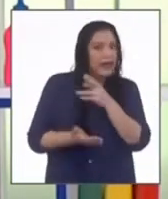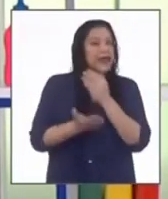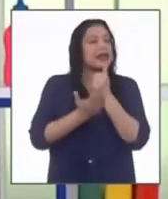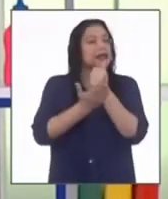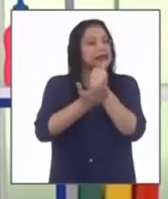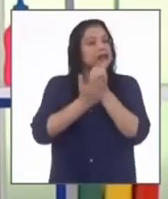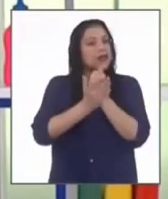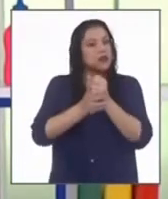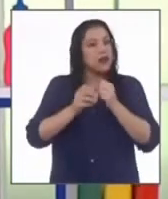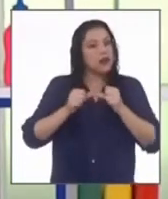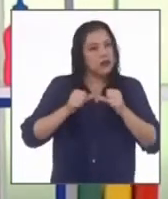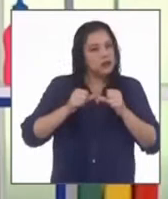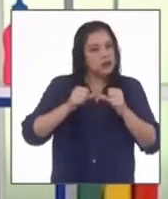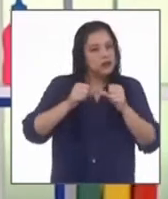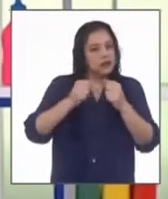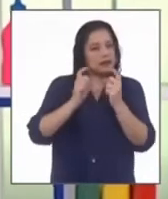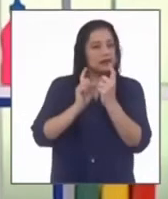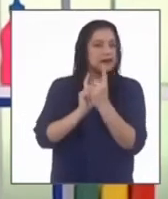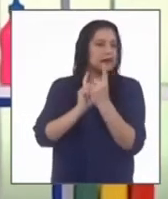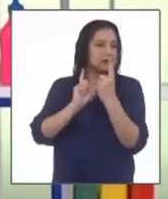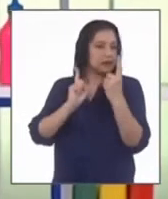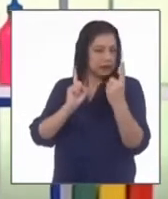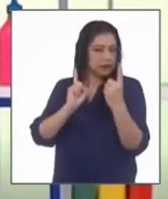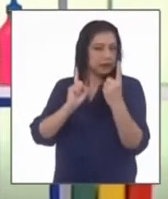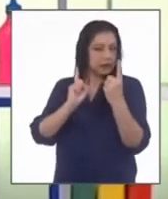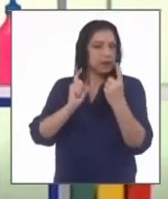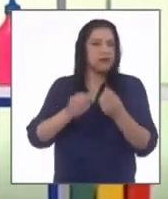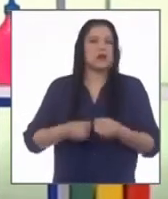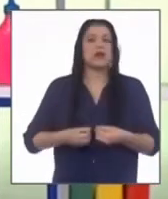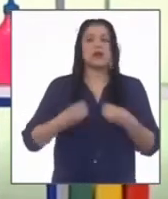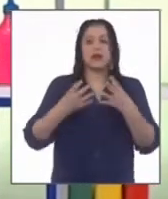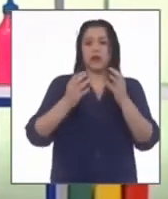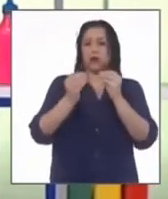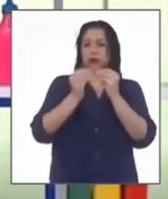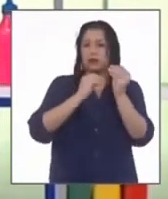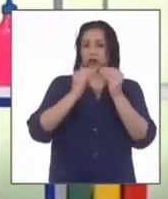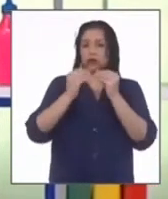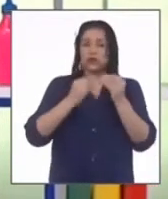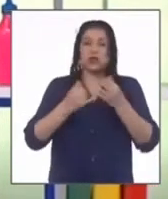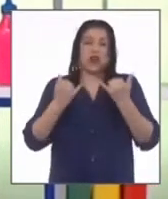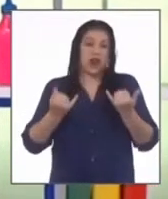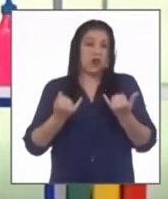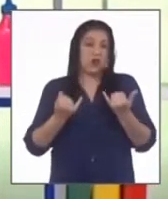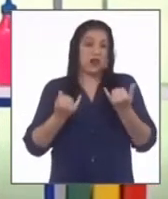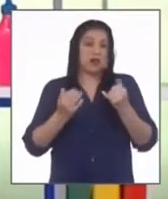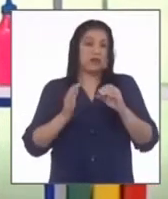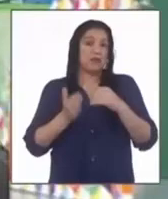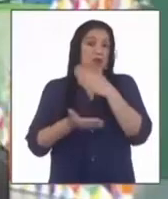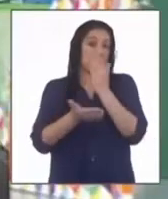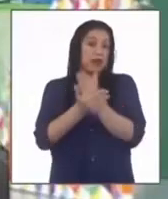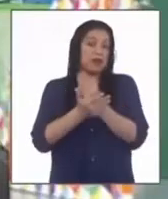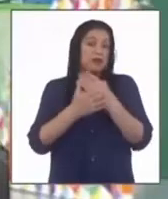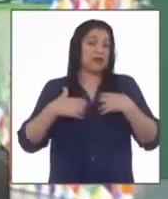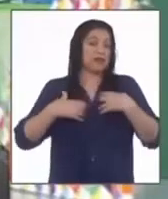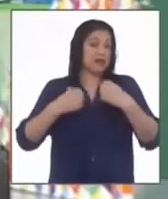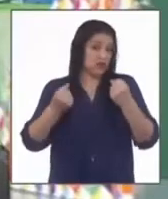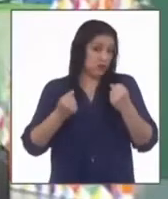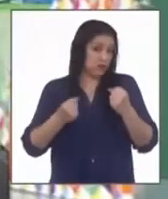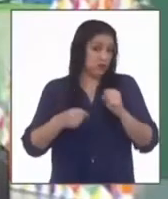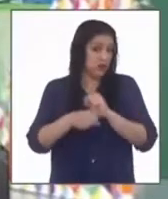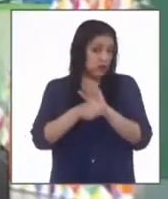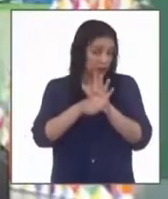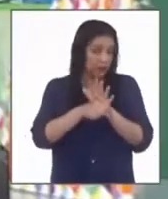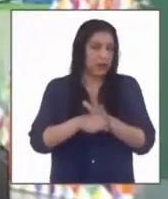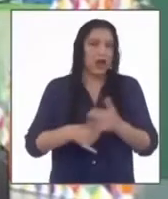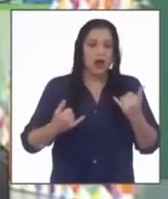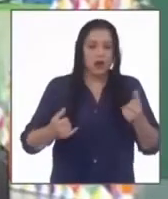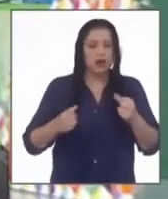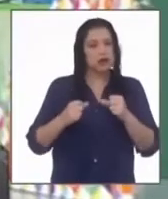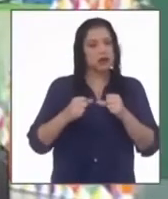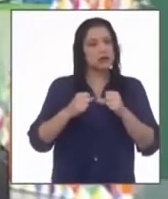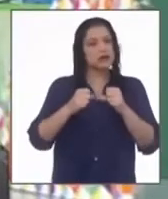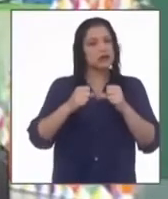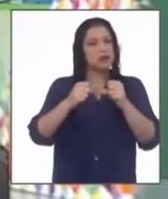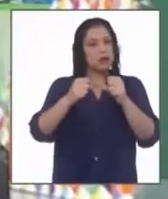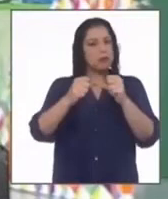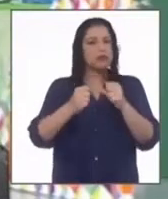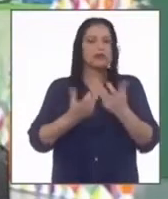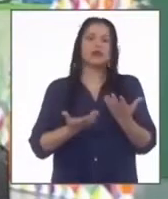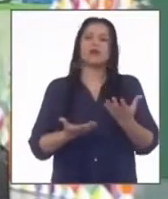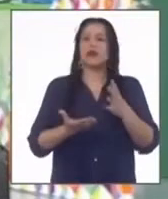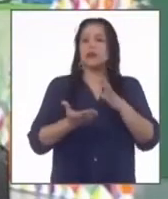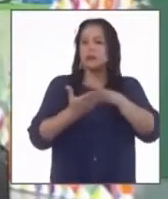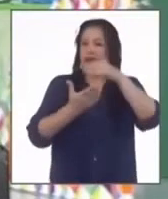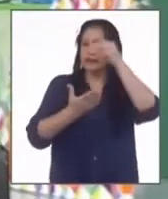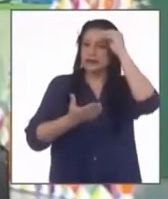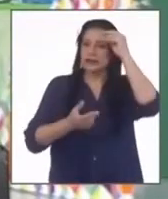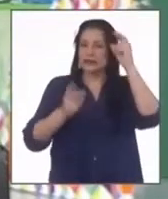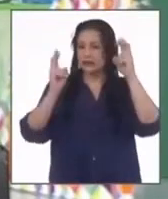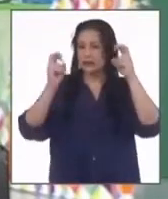mantener el distanciamiento social y que aportan como una solución ante la problemática de salud pública. Hoy continuamos con nuestra experiencia de aprendizaje